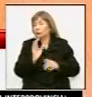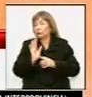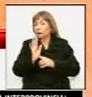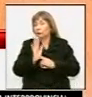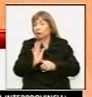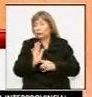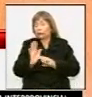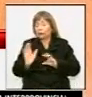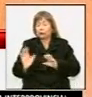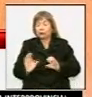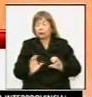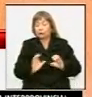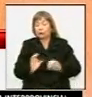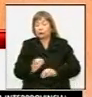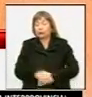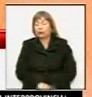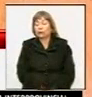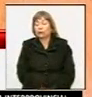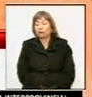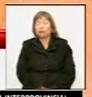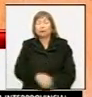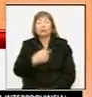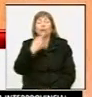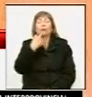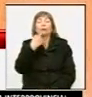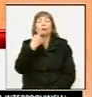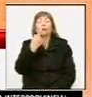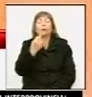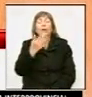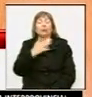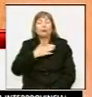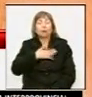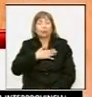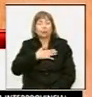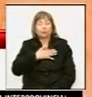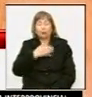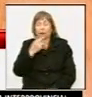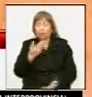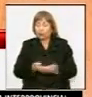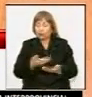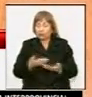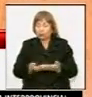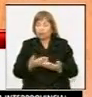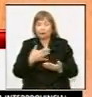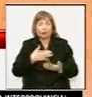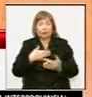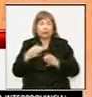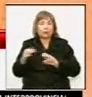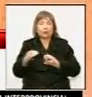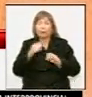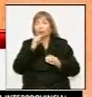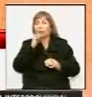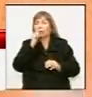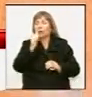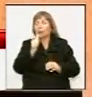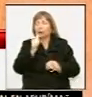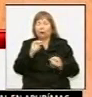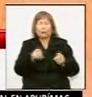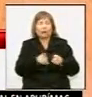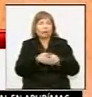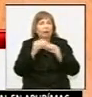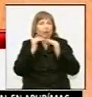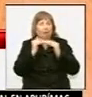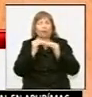acciones, que lo digan, estos son mis acciones. Si esto hubo, esta es mi acción, así, tajante, que